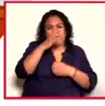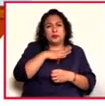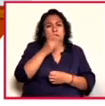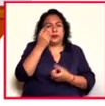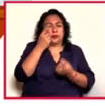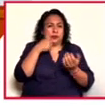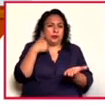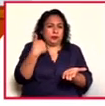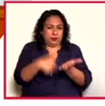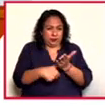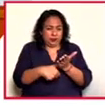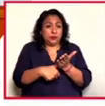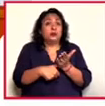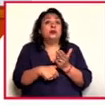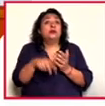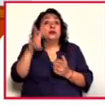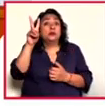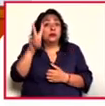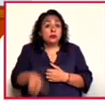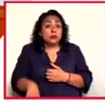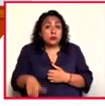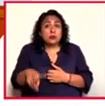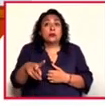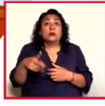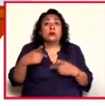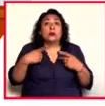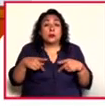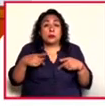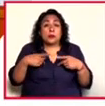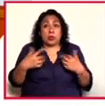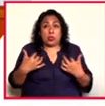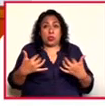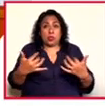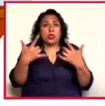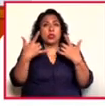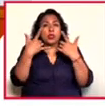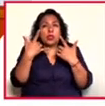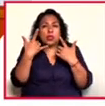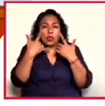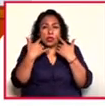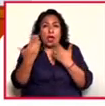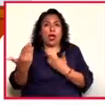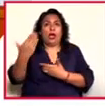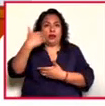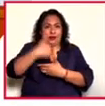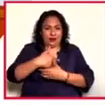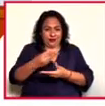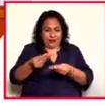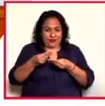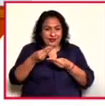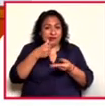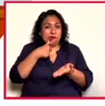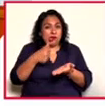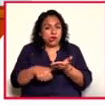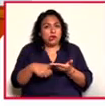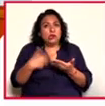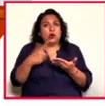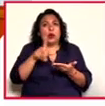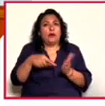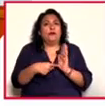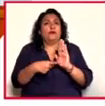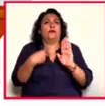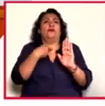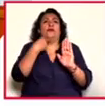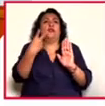que nos hicieron llegar las espectadoras que nos fueron a ver y que toman voz a través de